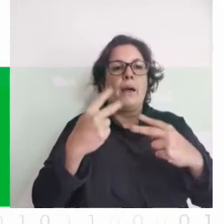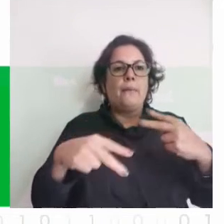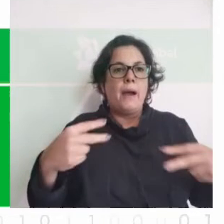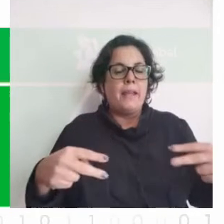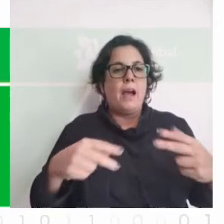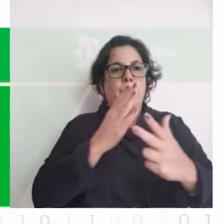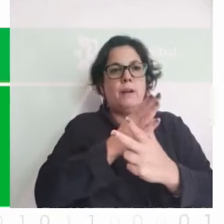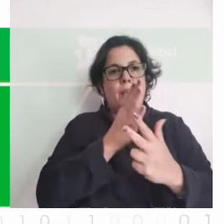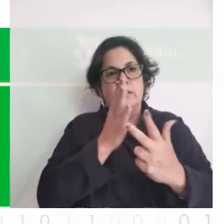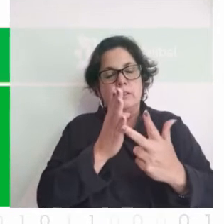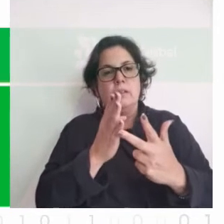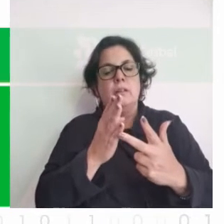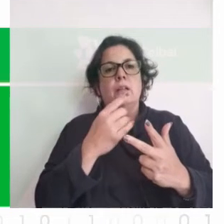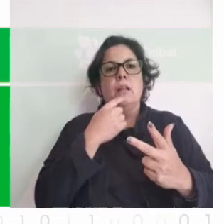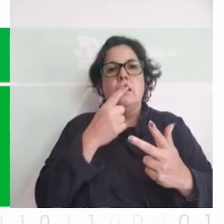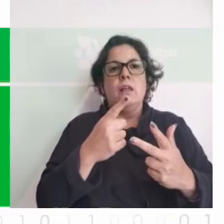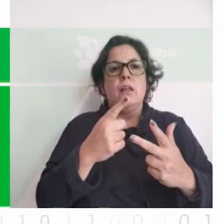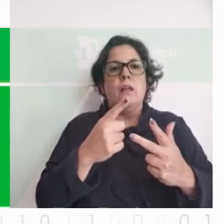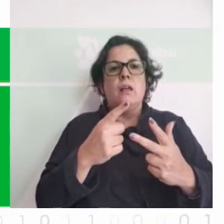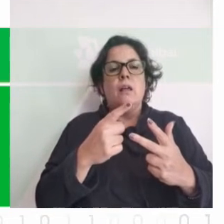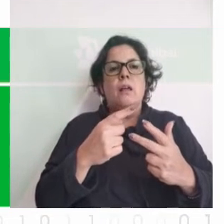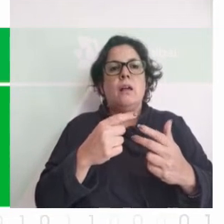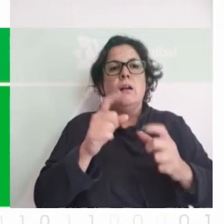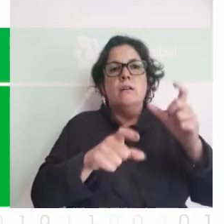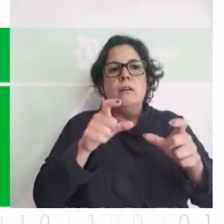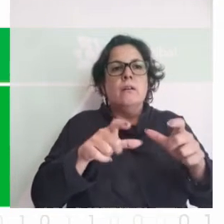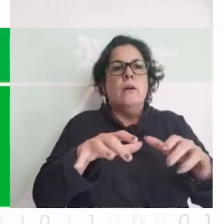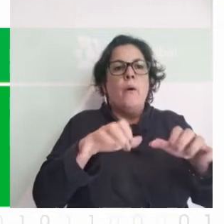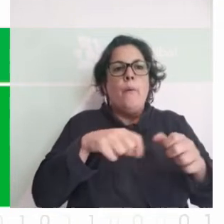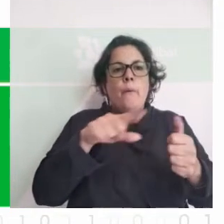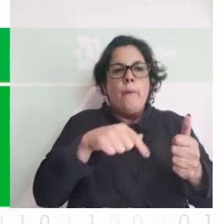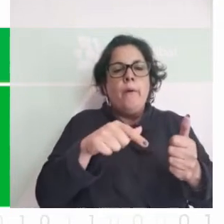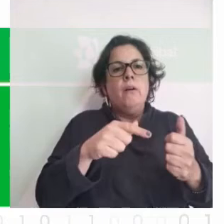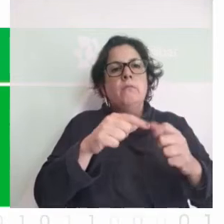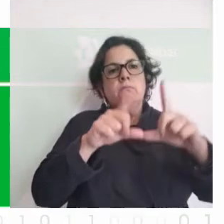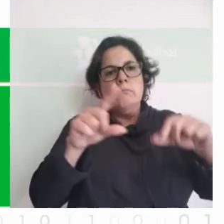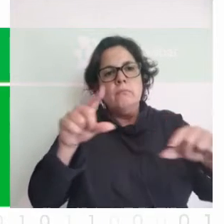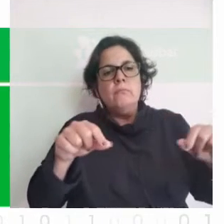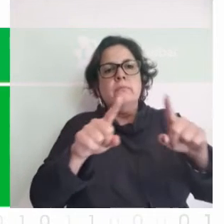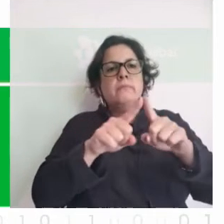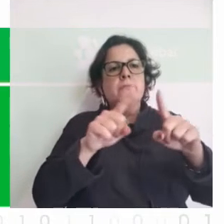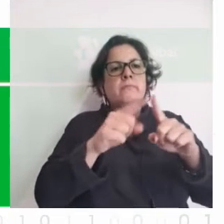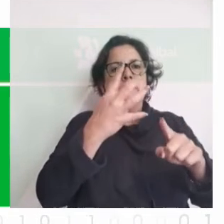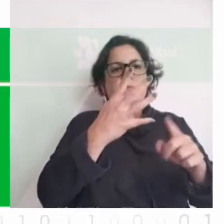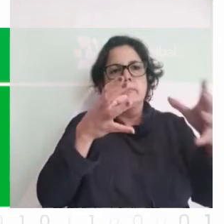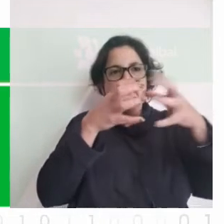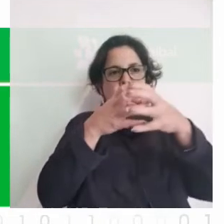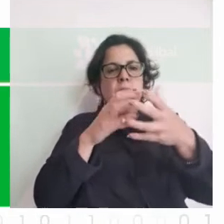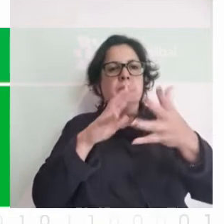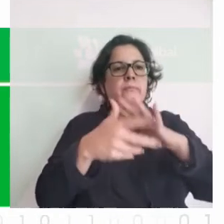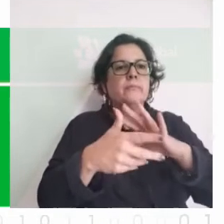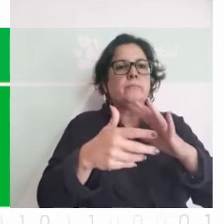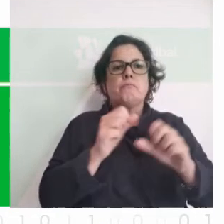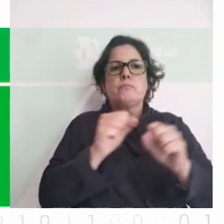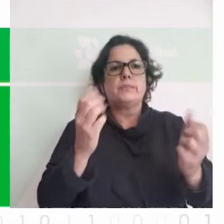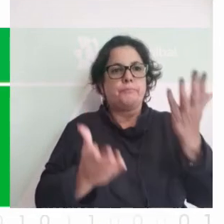una variedad de variables sociodemográficas quedan proporcionales los 4 grupos, de modo que sean comparativos,